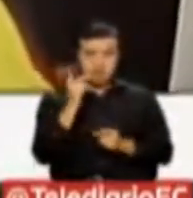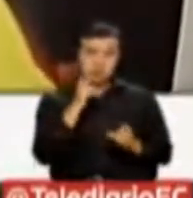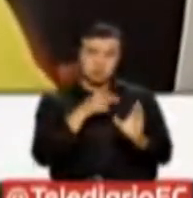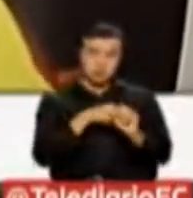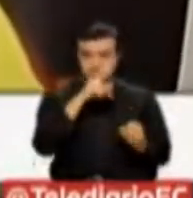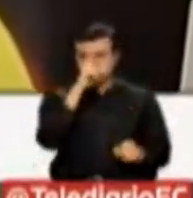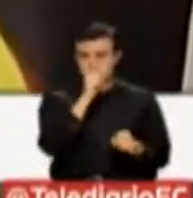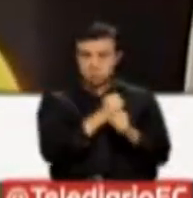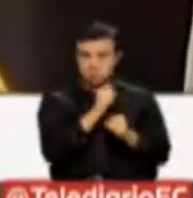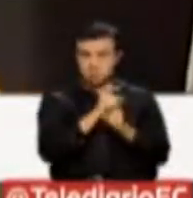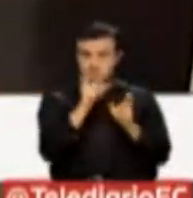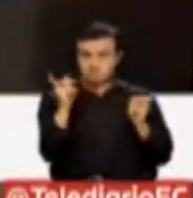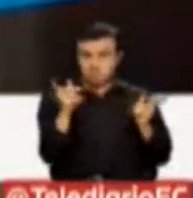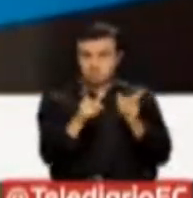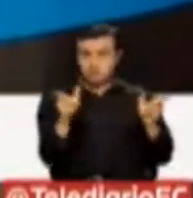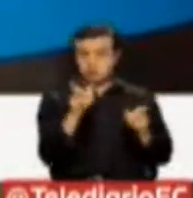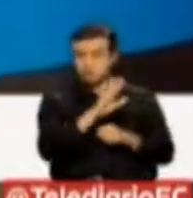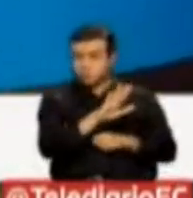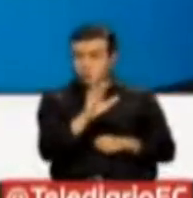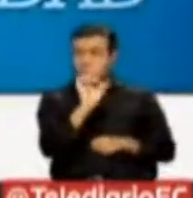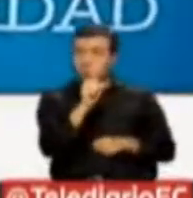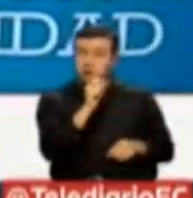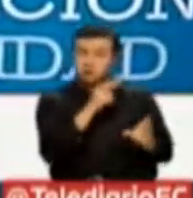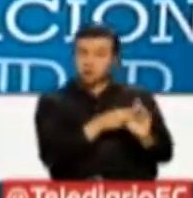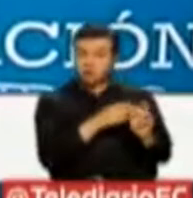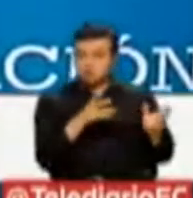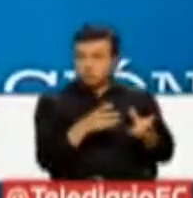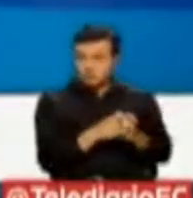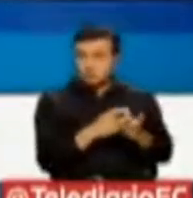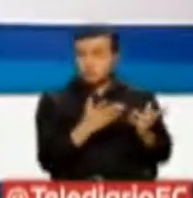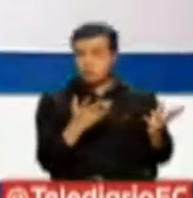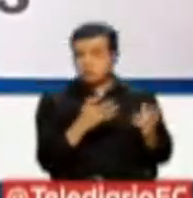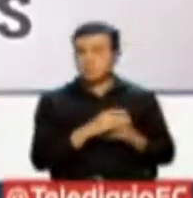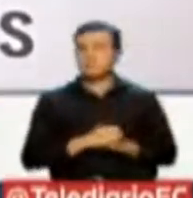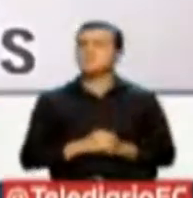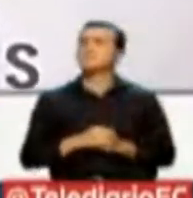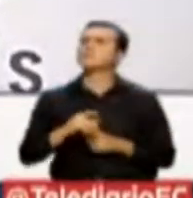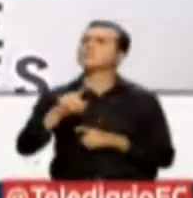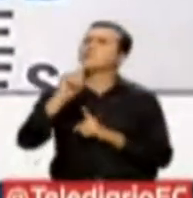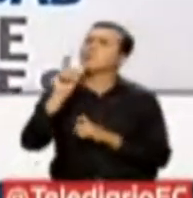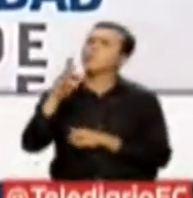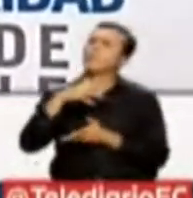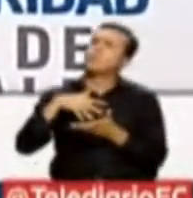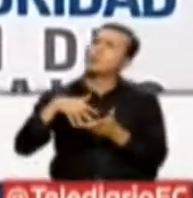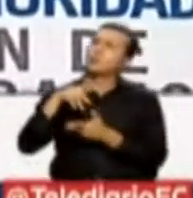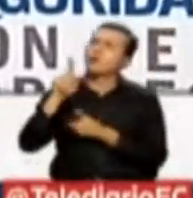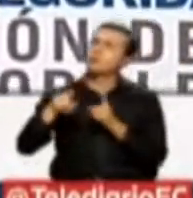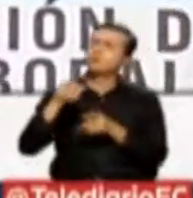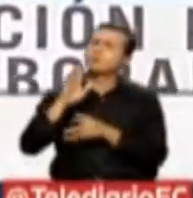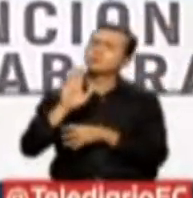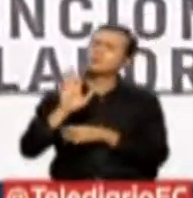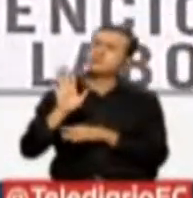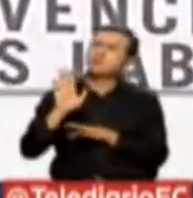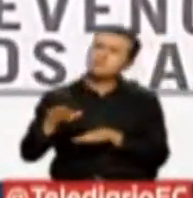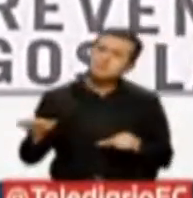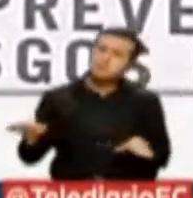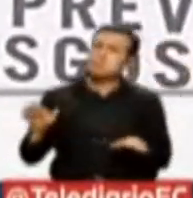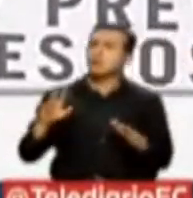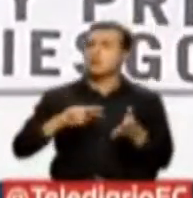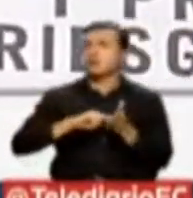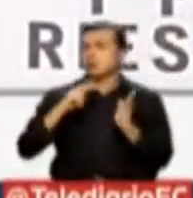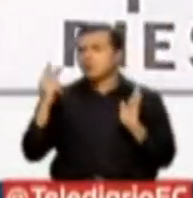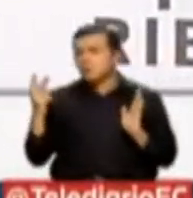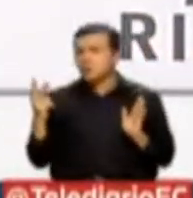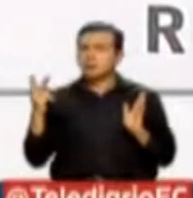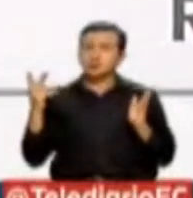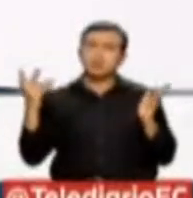mercado a todos los, a todas las personas que acceden en este momento a la asignación de cupos. Un poco la duda de los estudiantes es, bueno, voy a hacer una